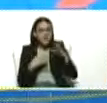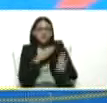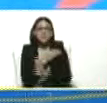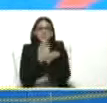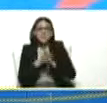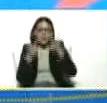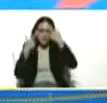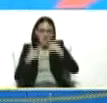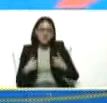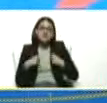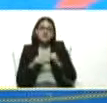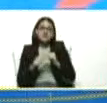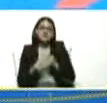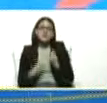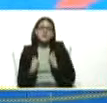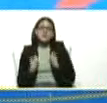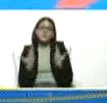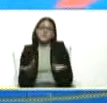y me dio vida.